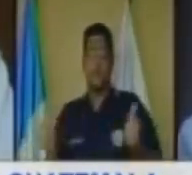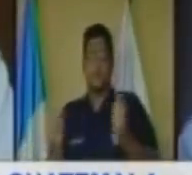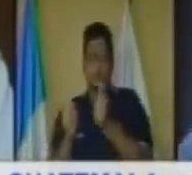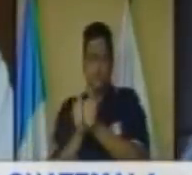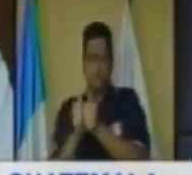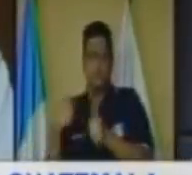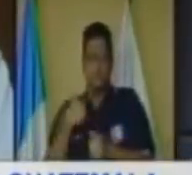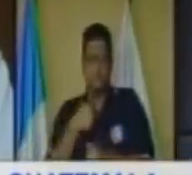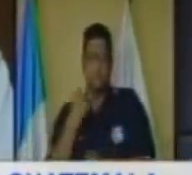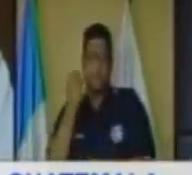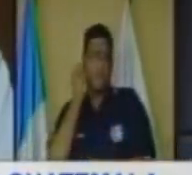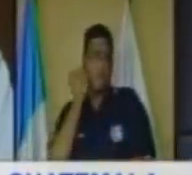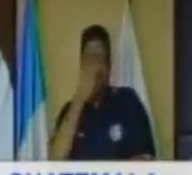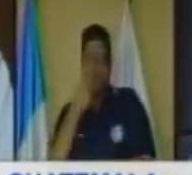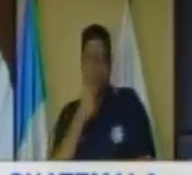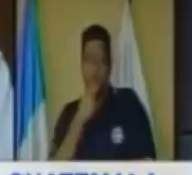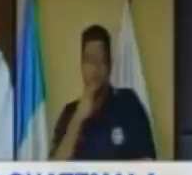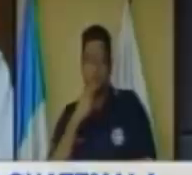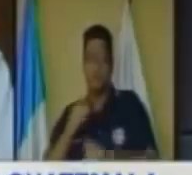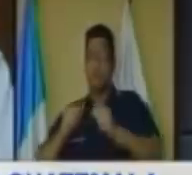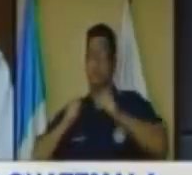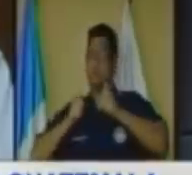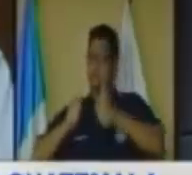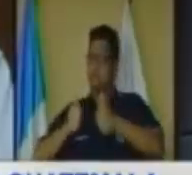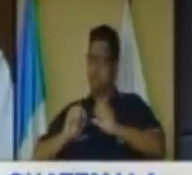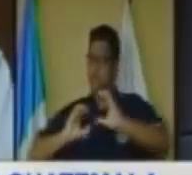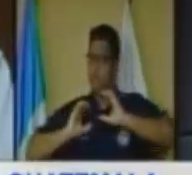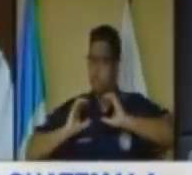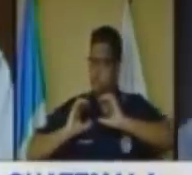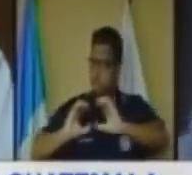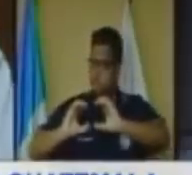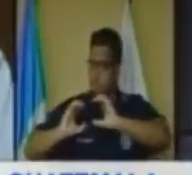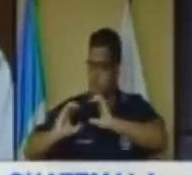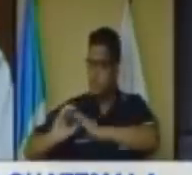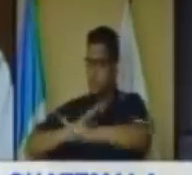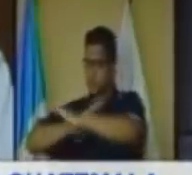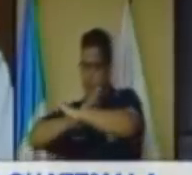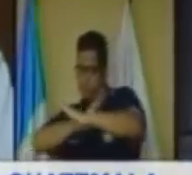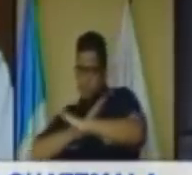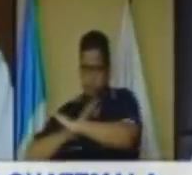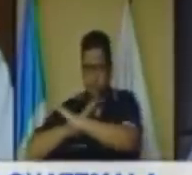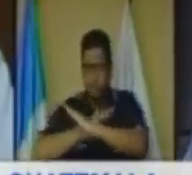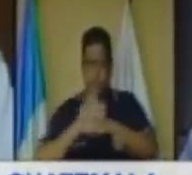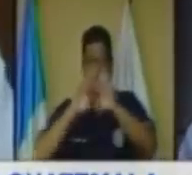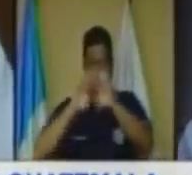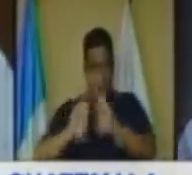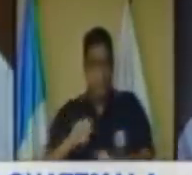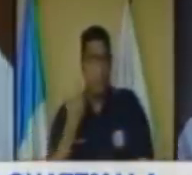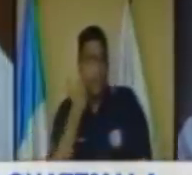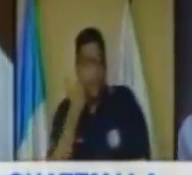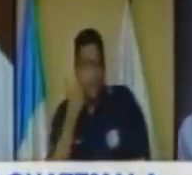las estrategias para proteger a nuestros afiliados y beneficiarios que hacen uso de nuestros servicios.